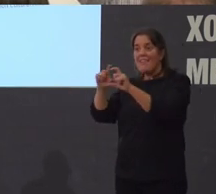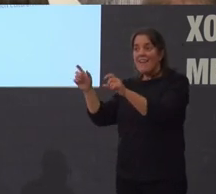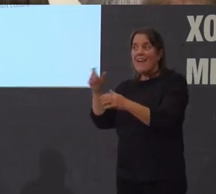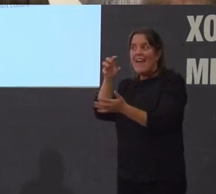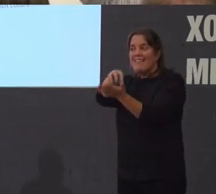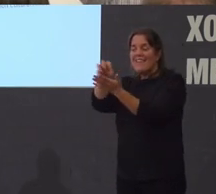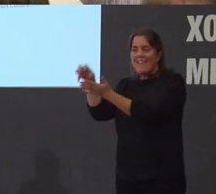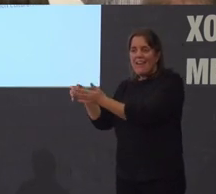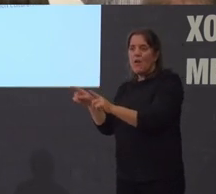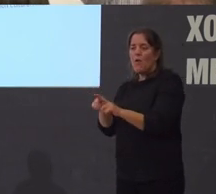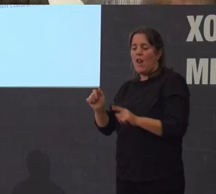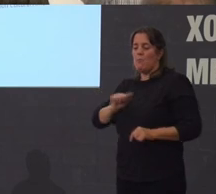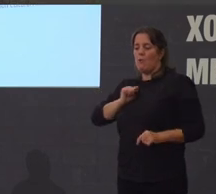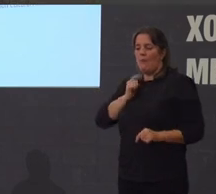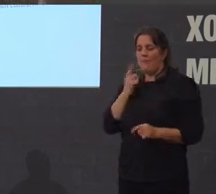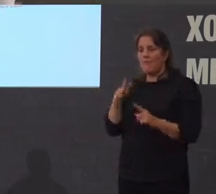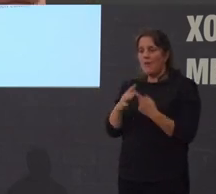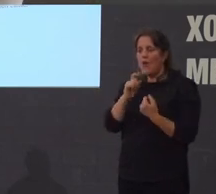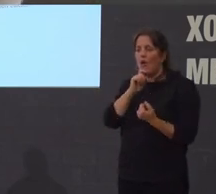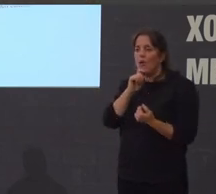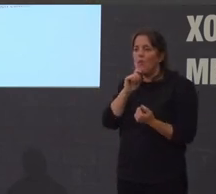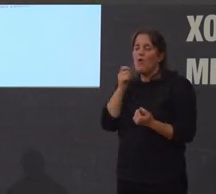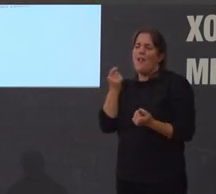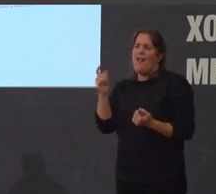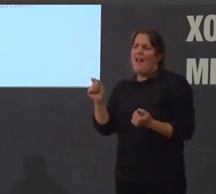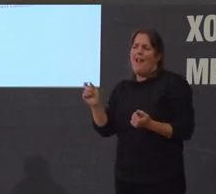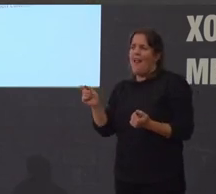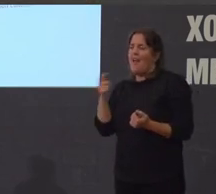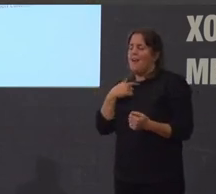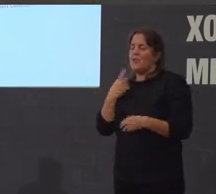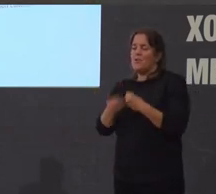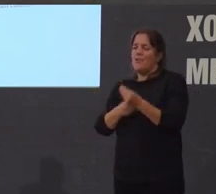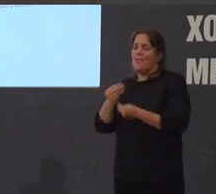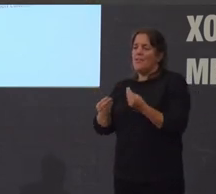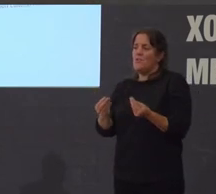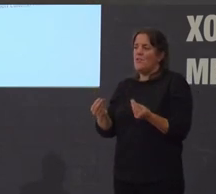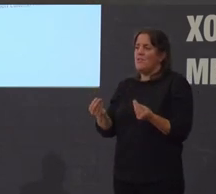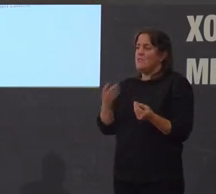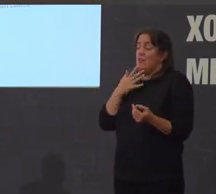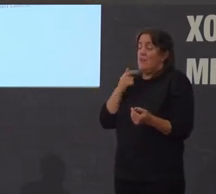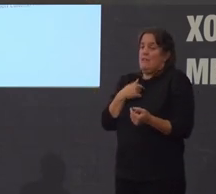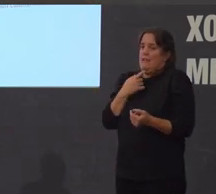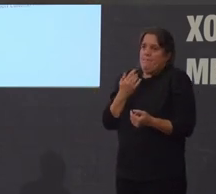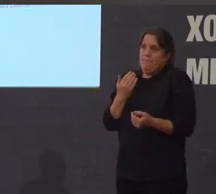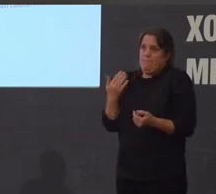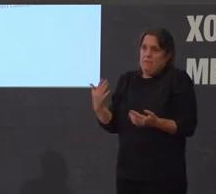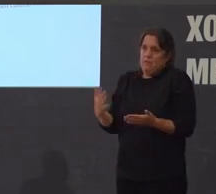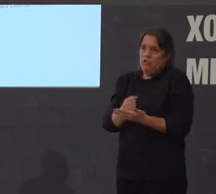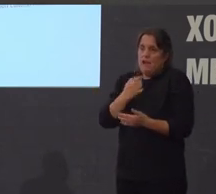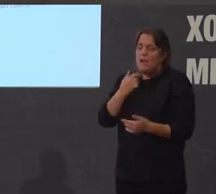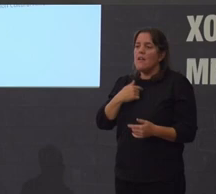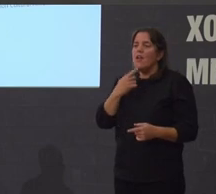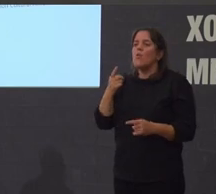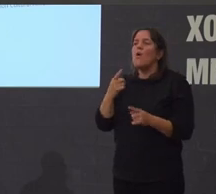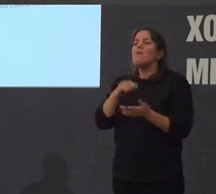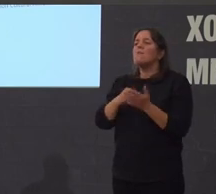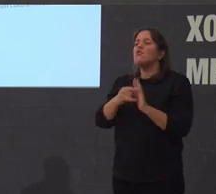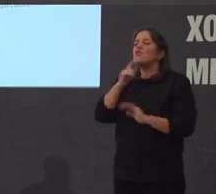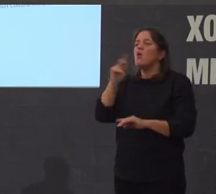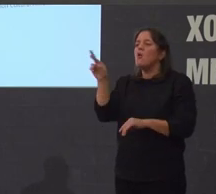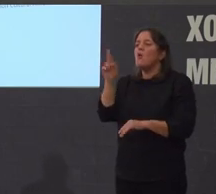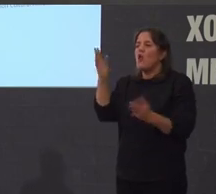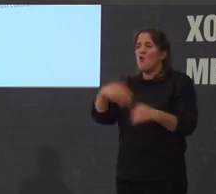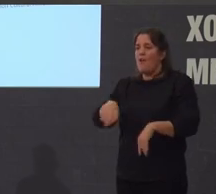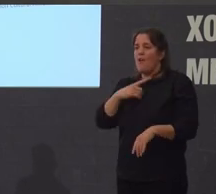de la situación casi siempre como casi siempre en la práctica totalidad de con métodos irregulares para facerse